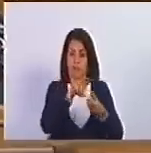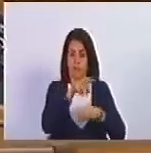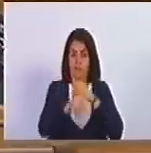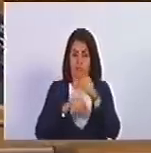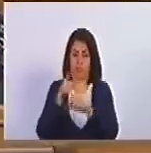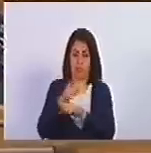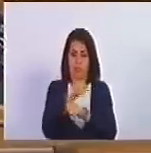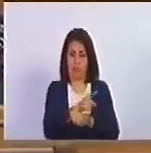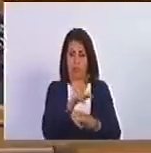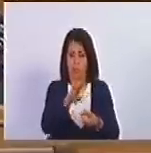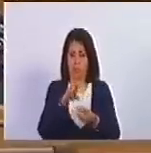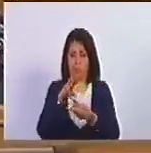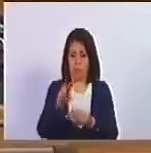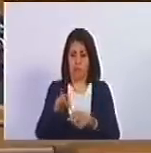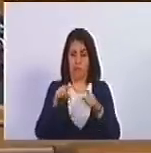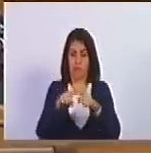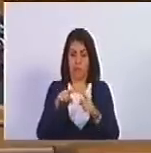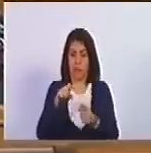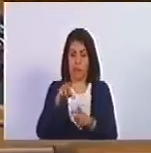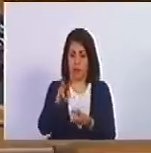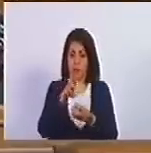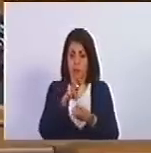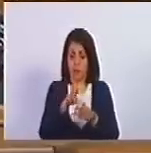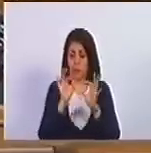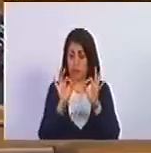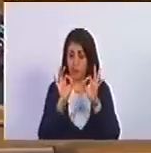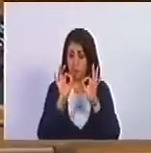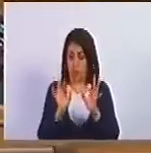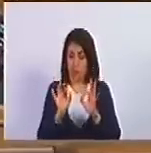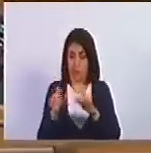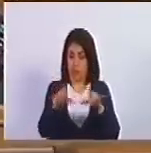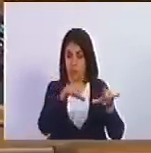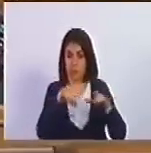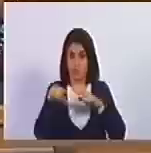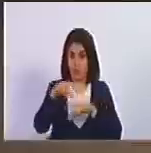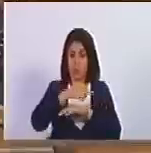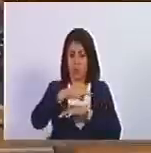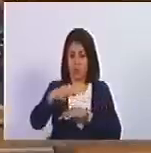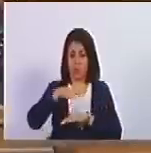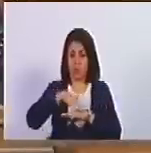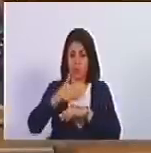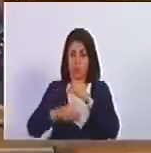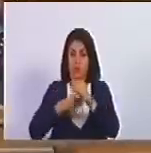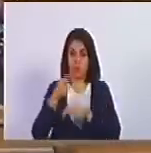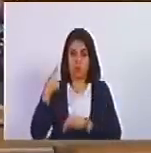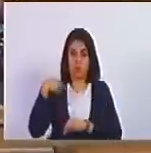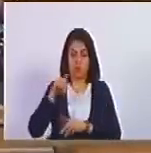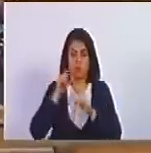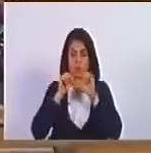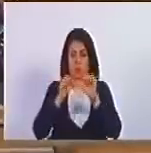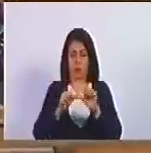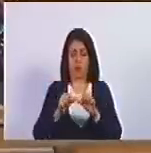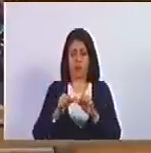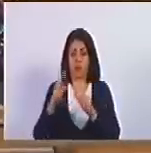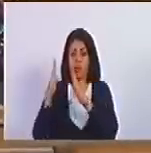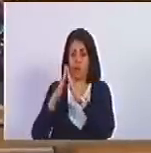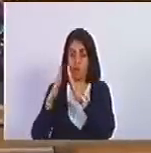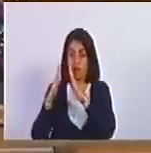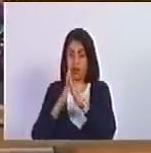obligada a tributar este impuesto exclusivamente en la jurisdicción del municipio donde tenga fijado su